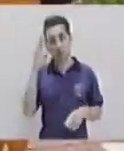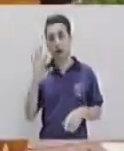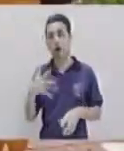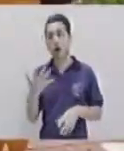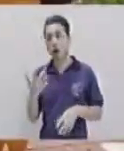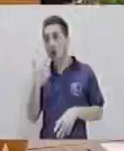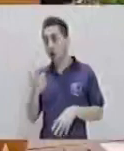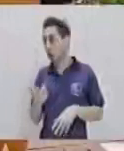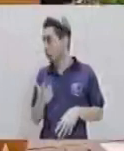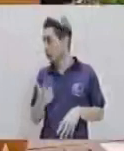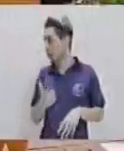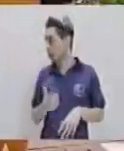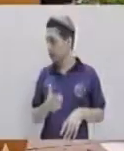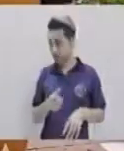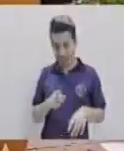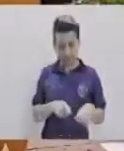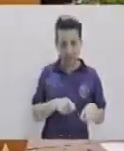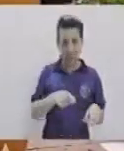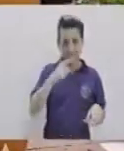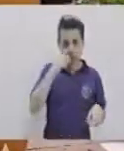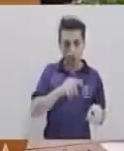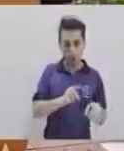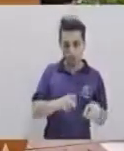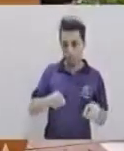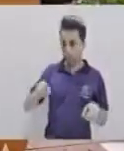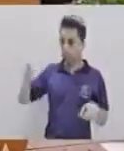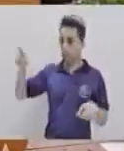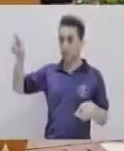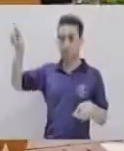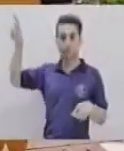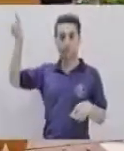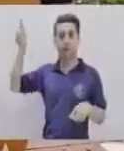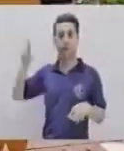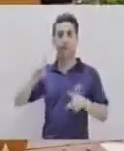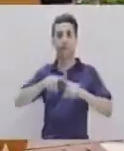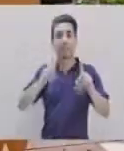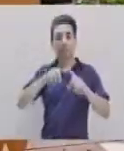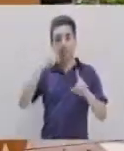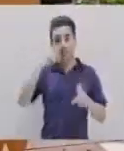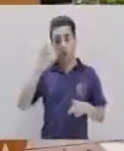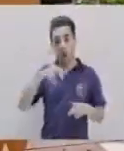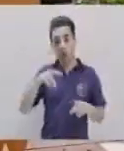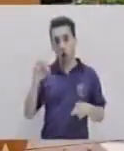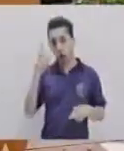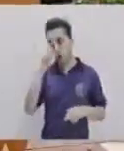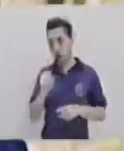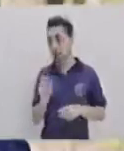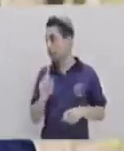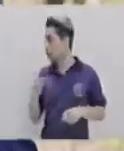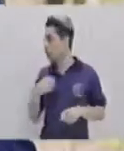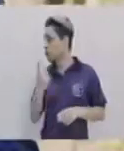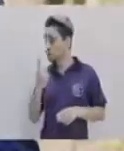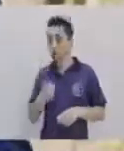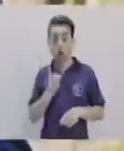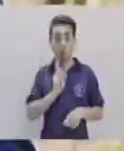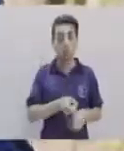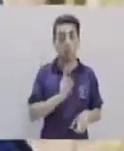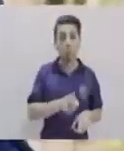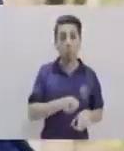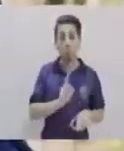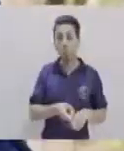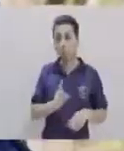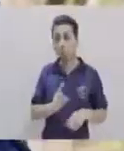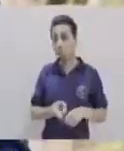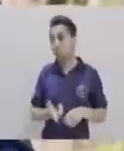Pareciera que se va a romper la tecla, ¿verdad? Entonces, son cuestiones que hay que saber, vamos aprendiendo de a poquitos y espero que les haya